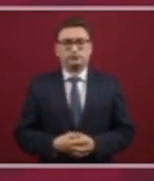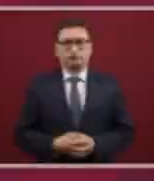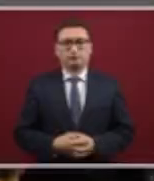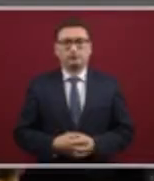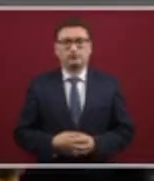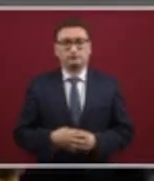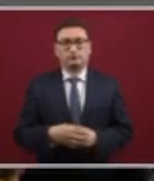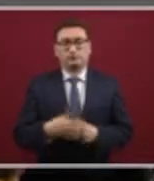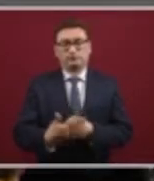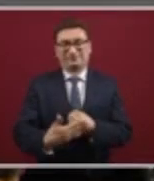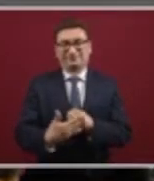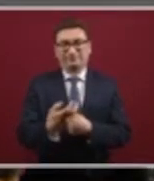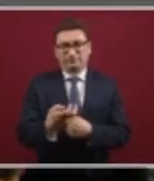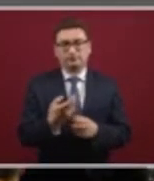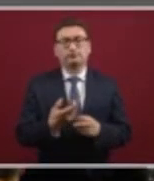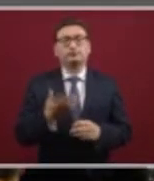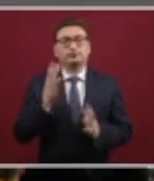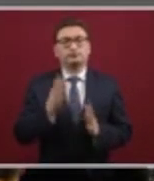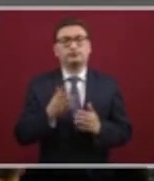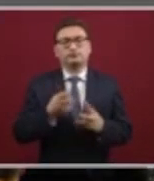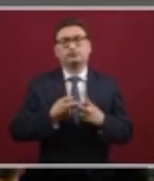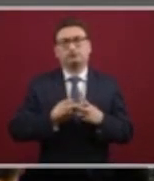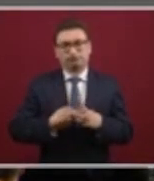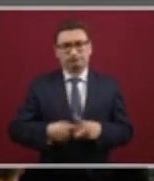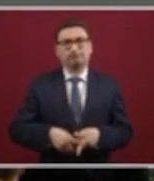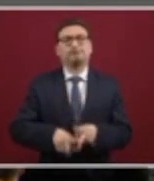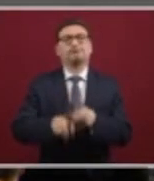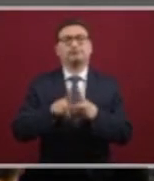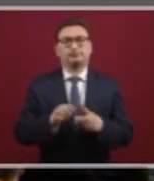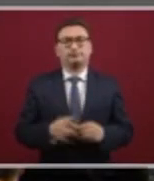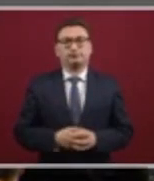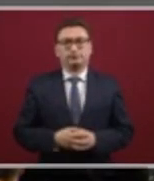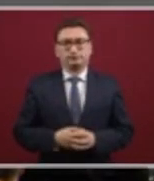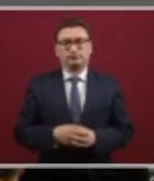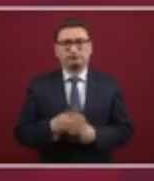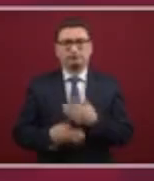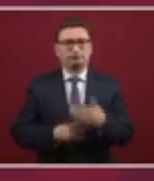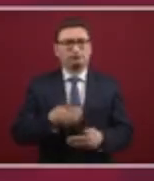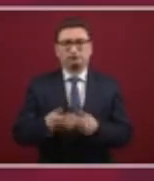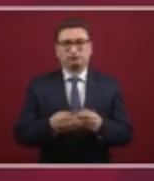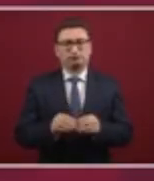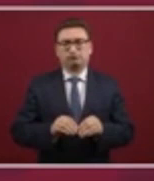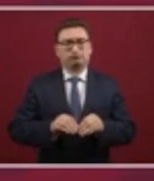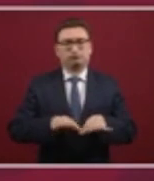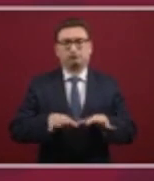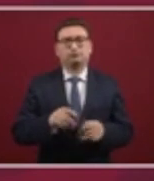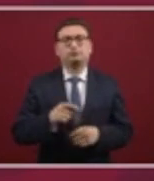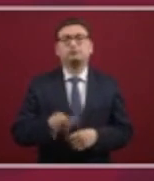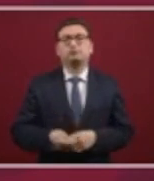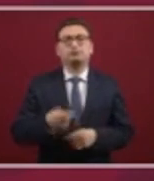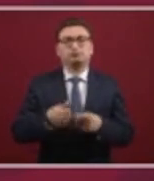Para entonces ya van a estar los primeros